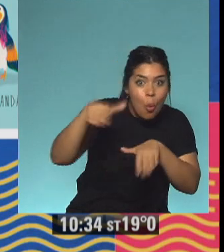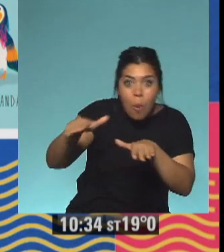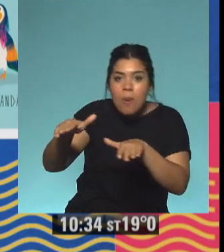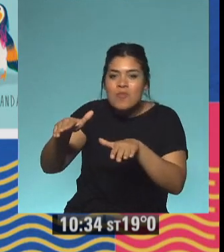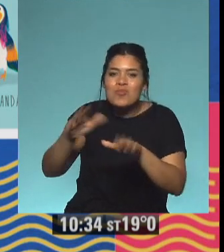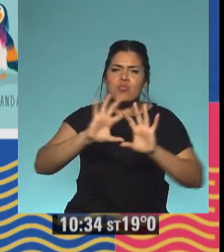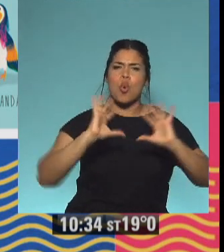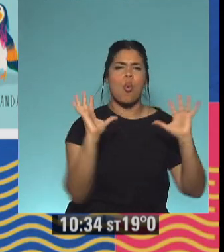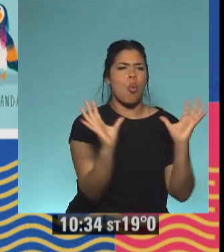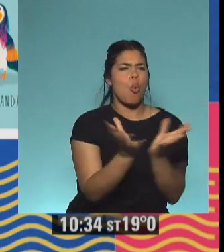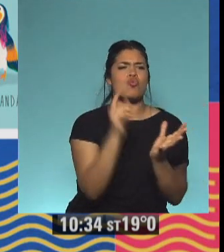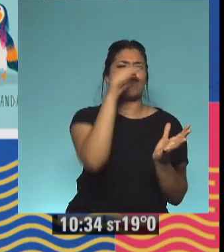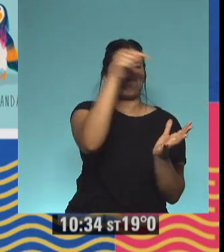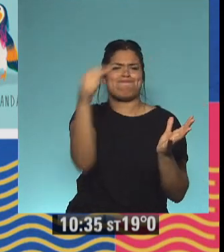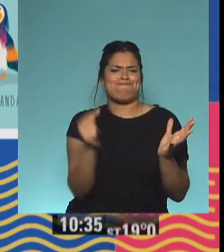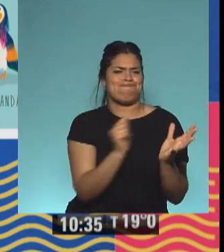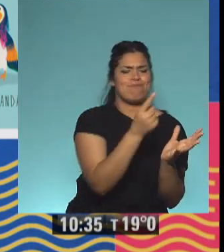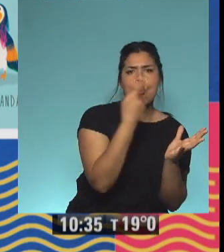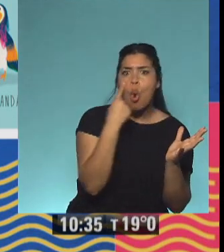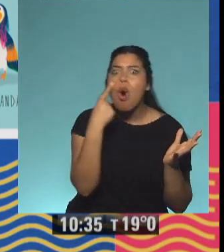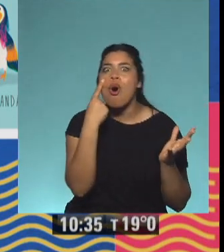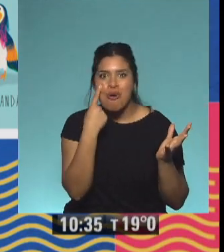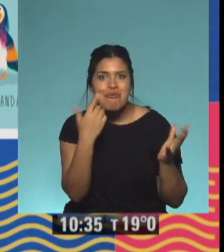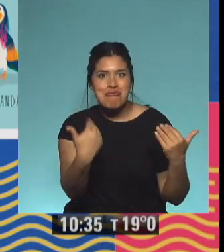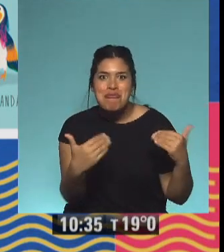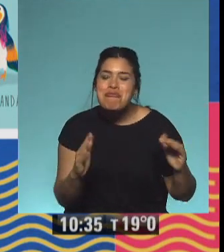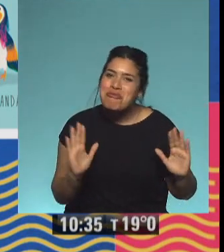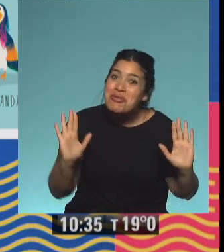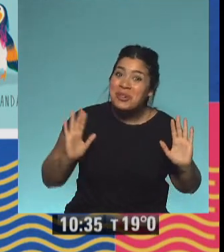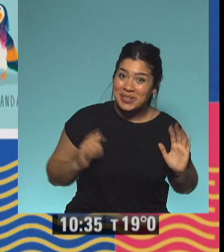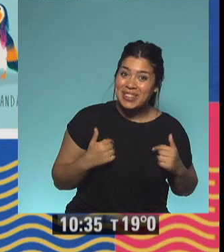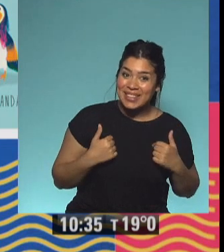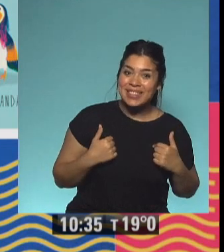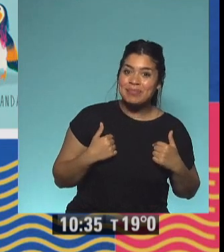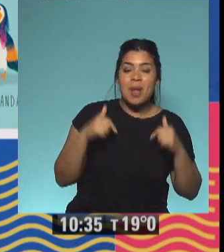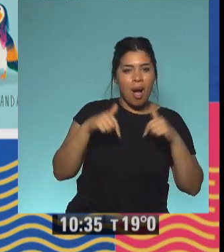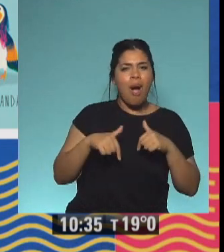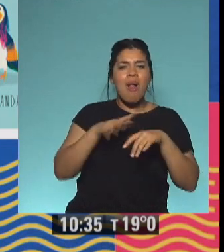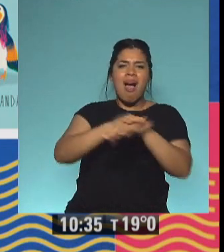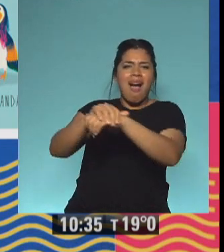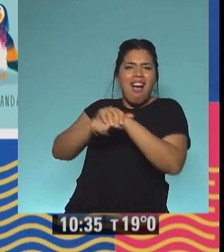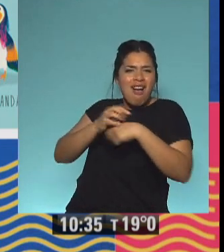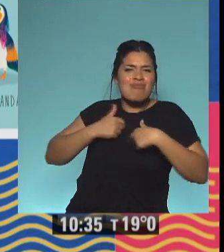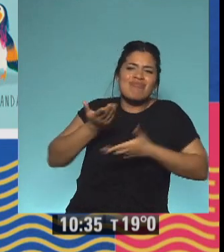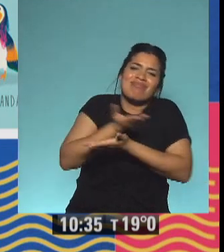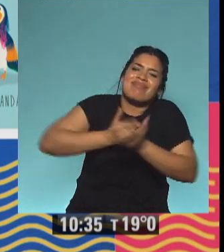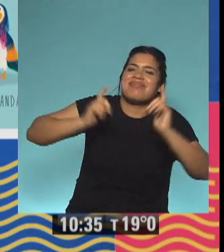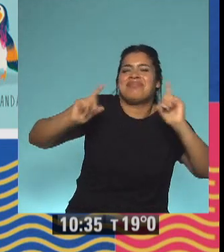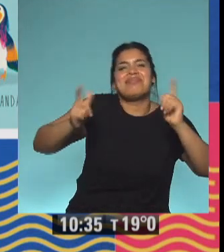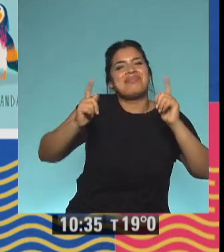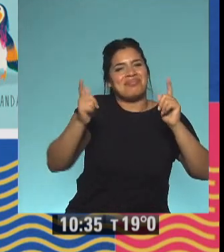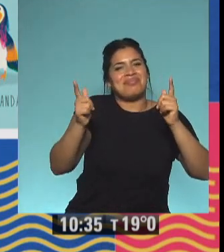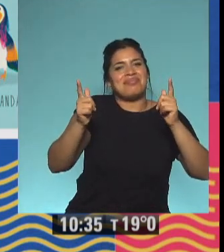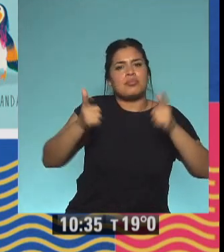muy bonito donde disfruto mucho con mis nuevas amigas y amigos. Compartir nuestro invento ha sido